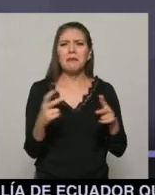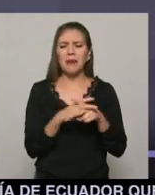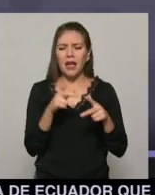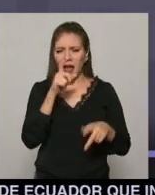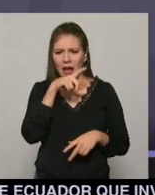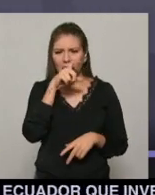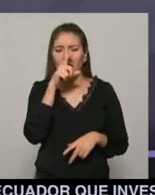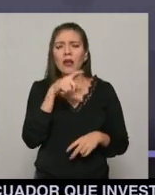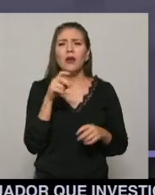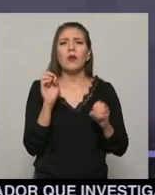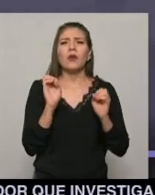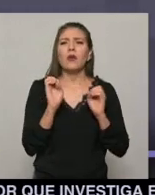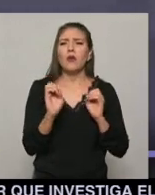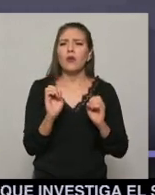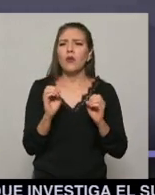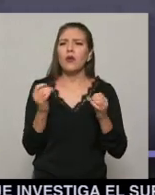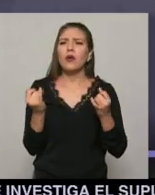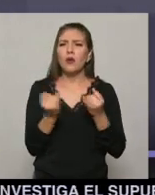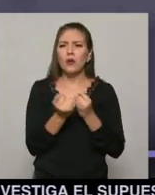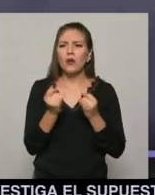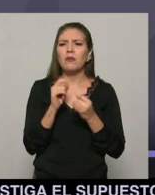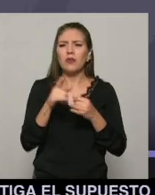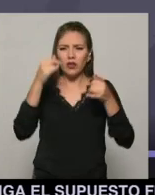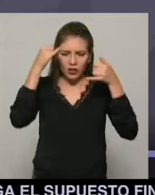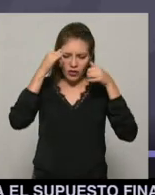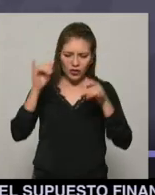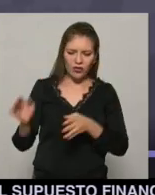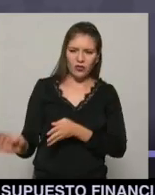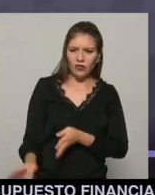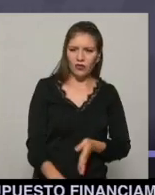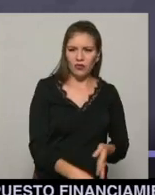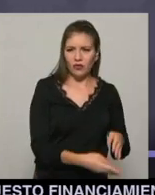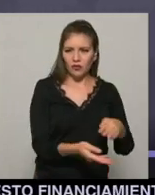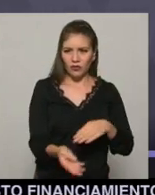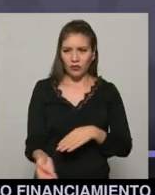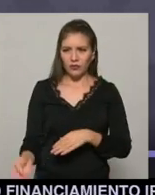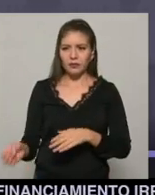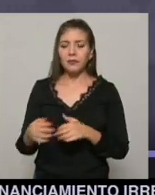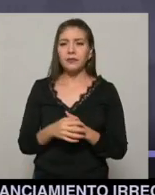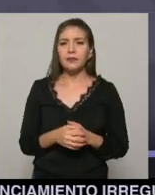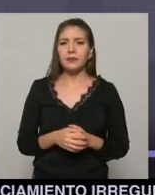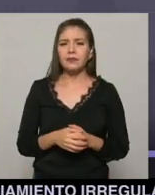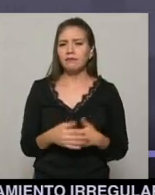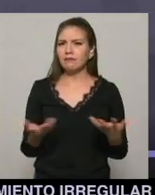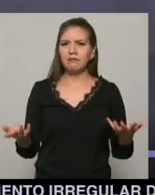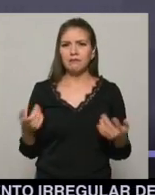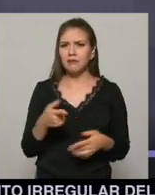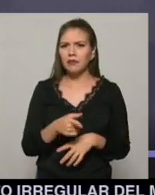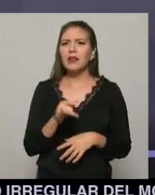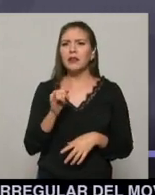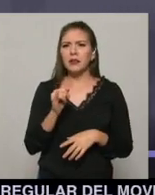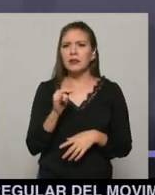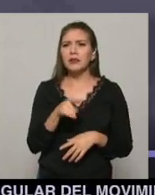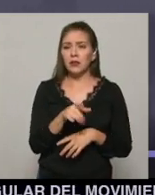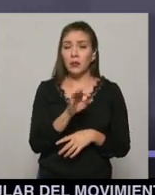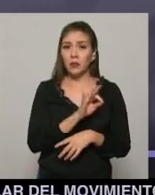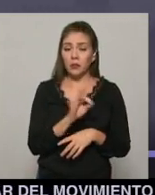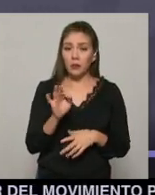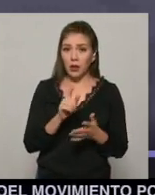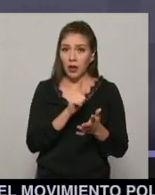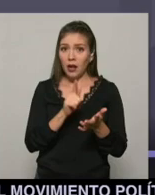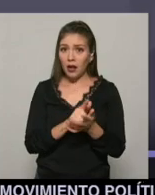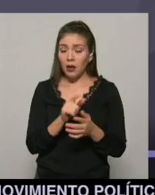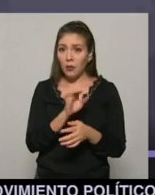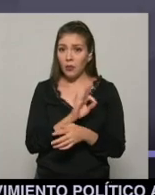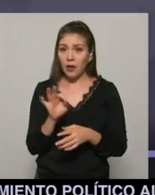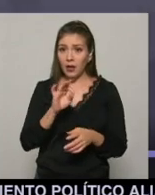gallos, y la continuación, como también se señalaba, las corridas de toros. O sea, es una aberración. ¿Está permitiendo que haya peleas de perros? Sí, sí,